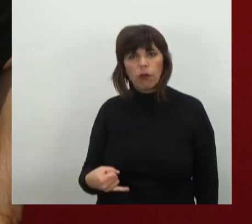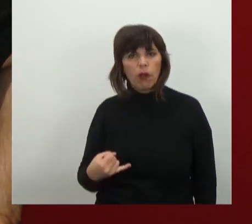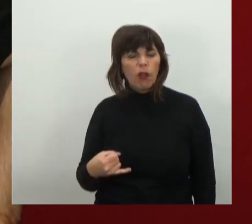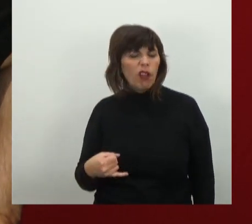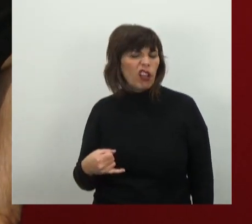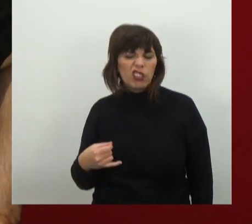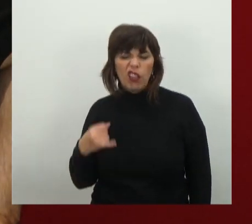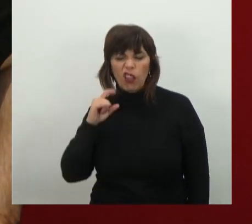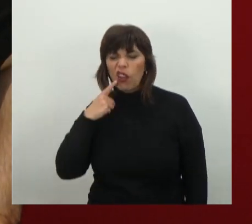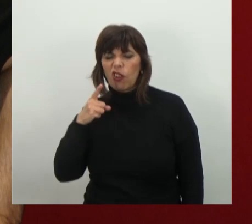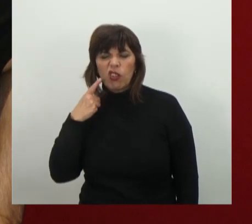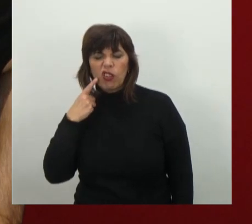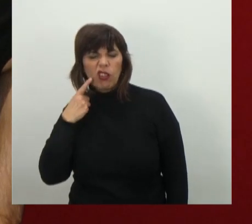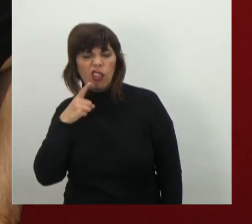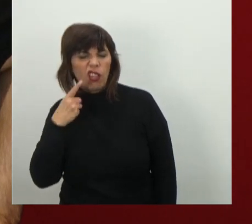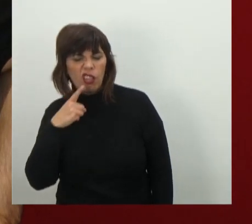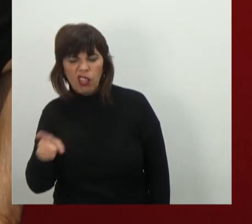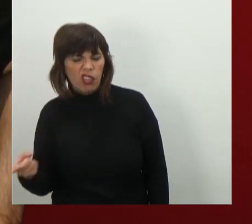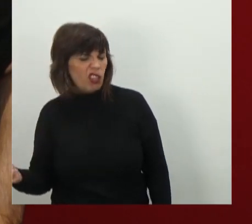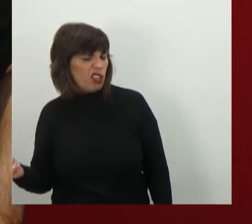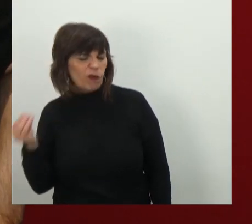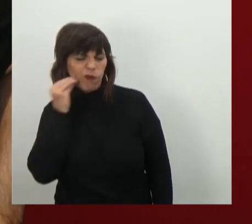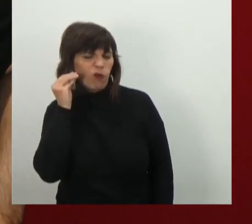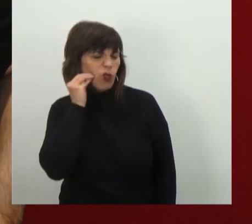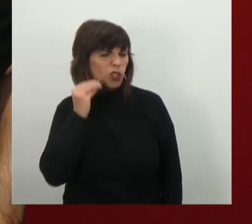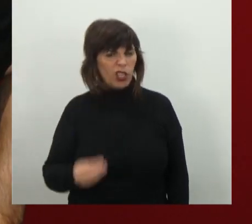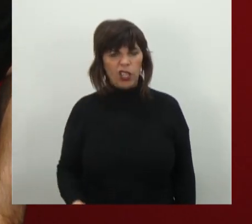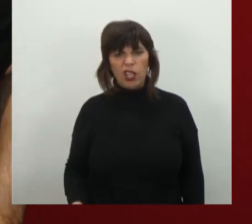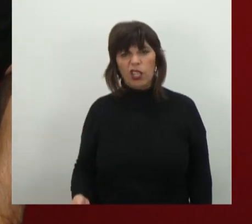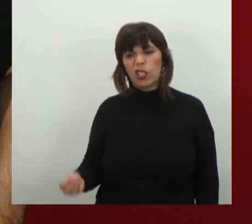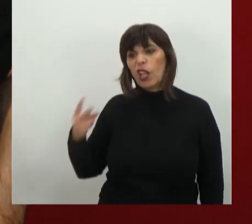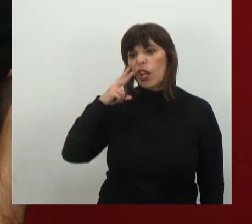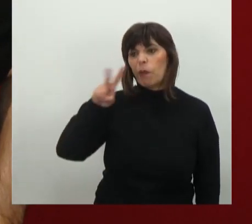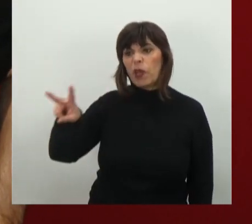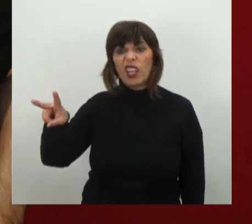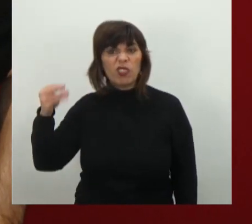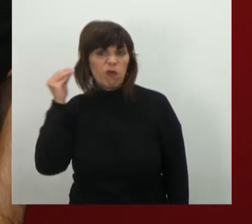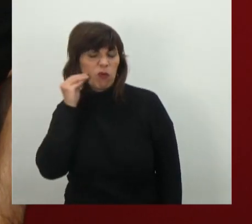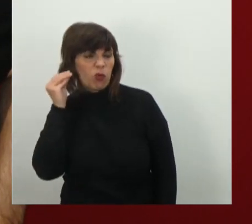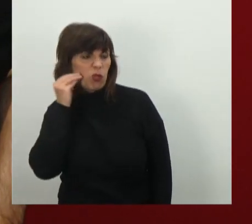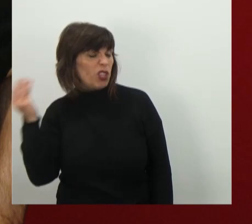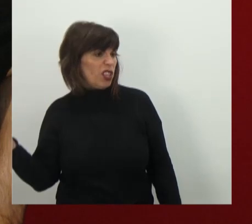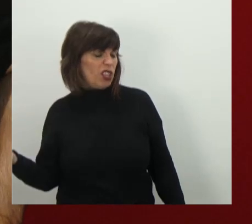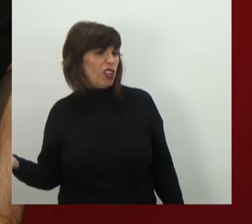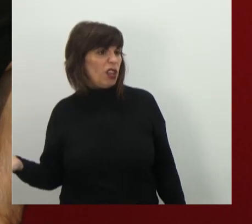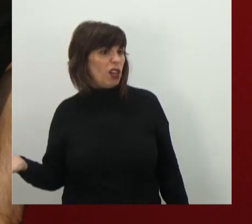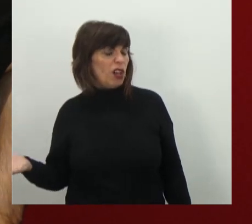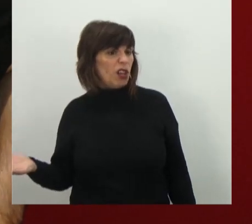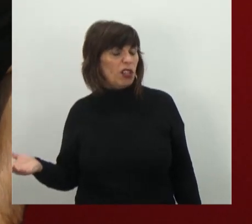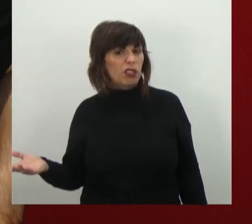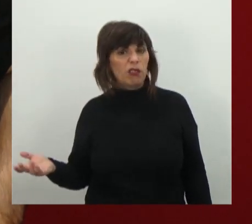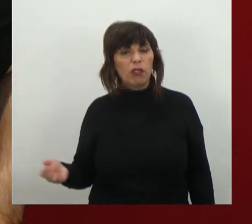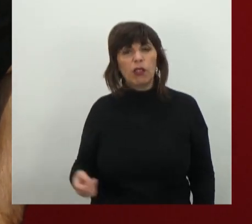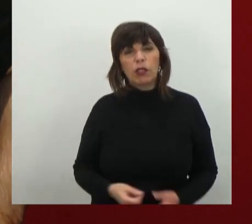Cuando estás cansado, miras cosas tontas, piensas cosas tontas, haces cosas tontas, ¿sí o no? Por eso el